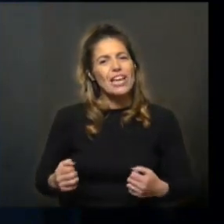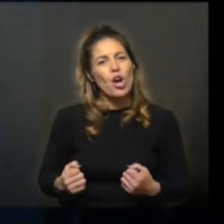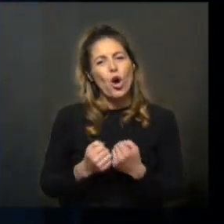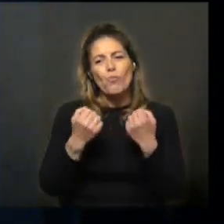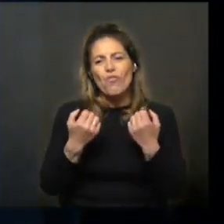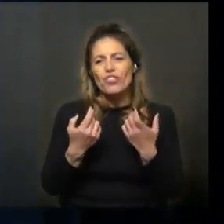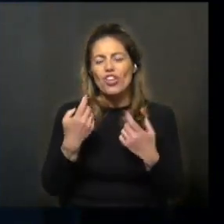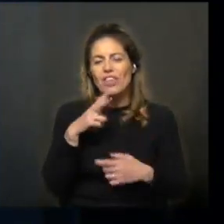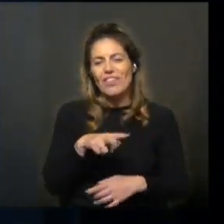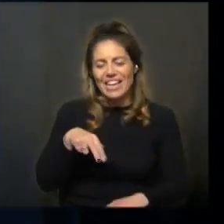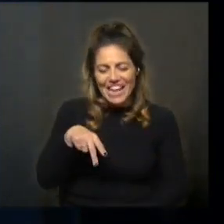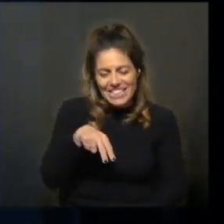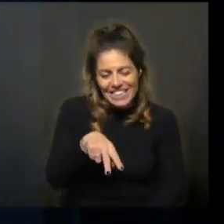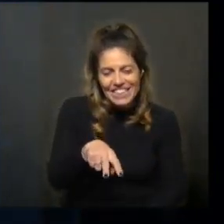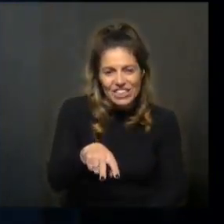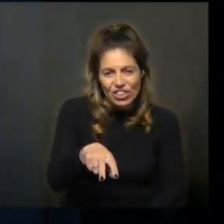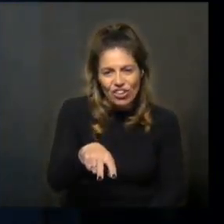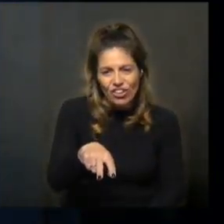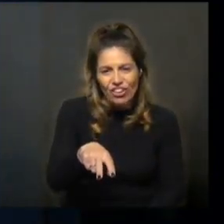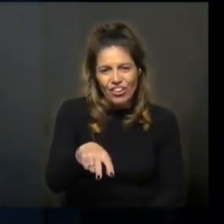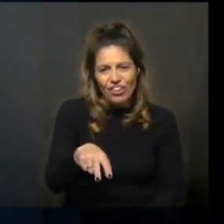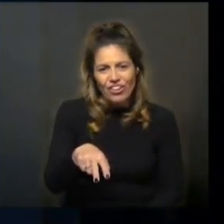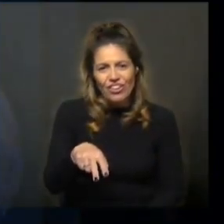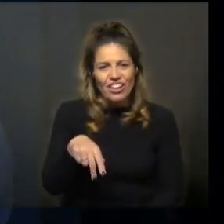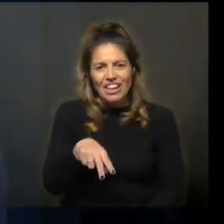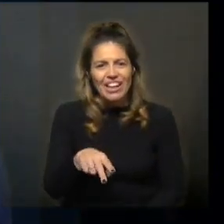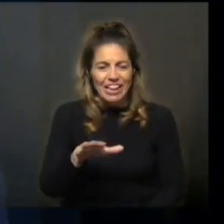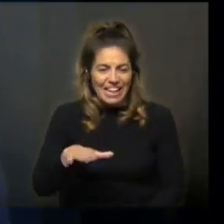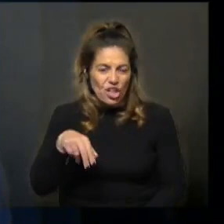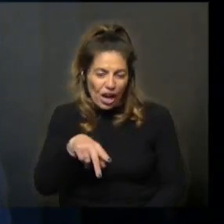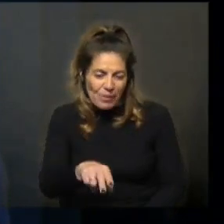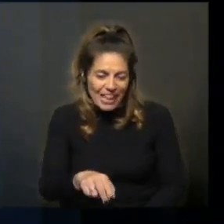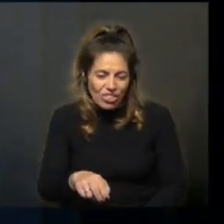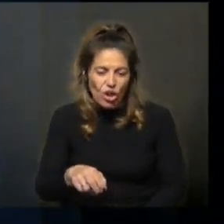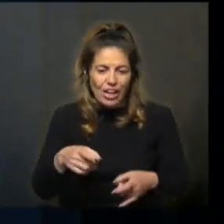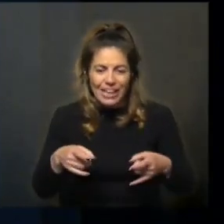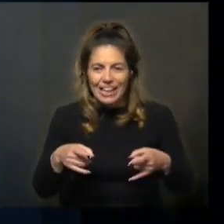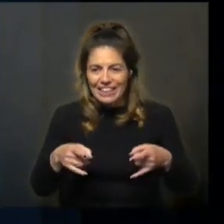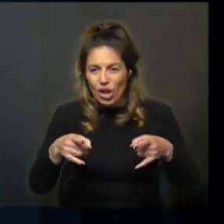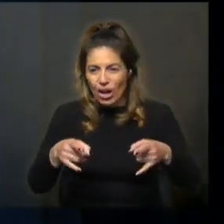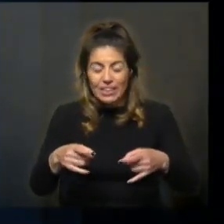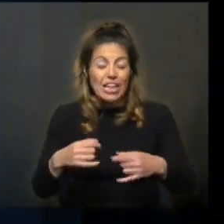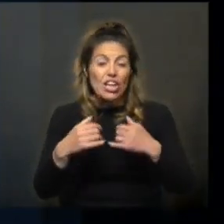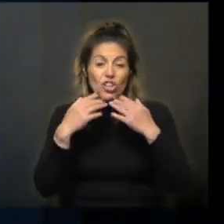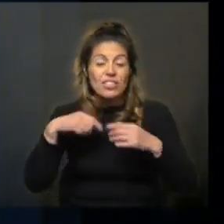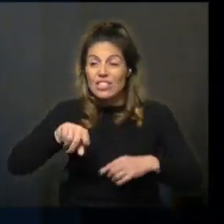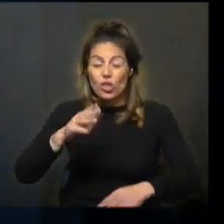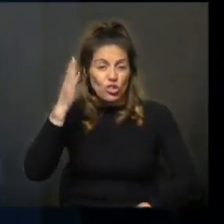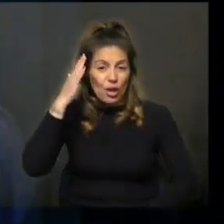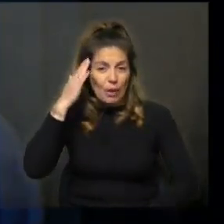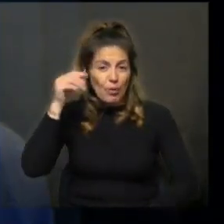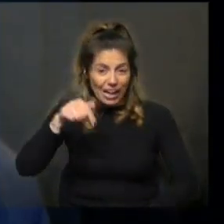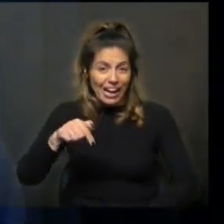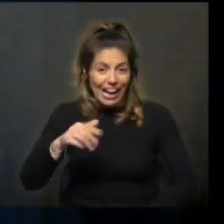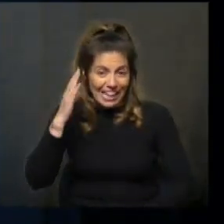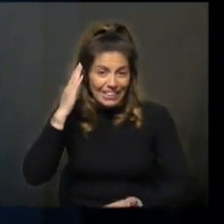Caminando entre los catres y no sé si todos sabemos que en nuestro país durante la dictadura había niños caminando